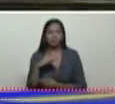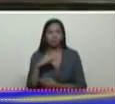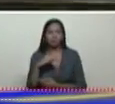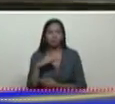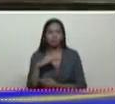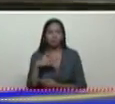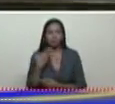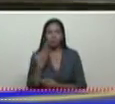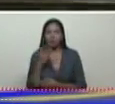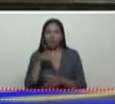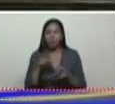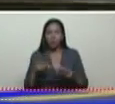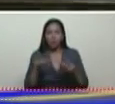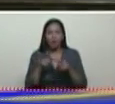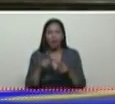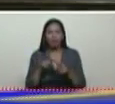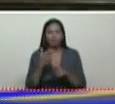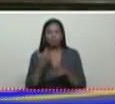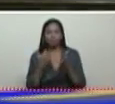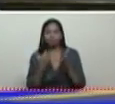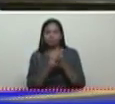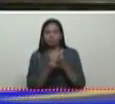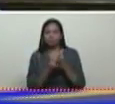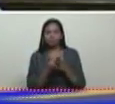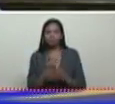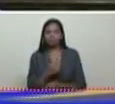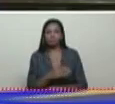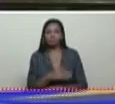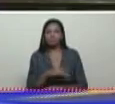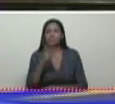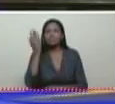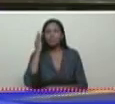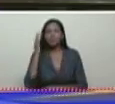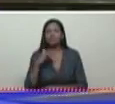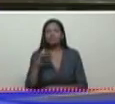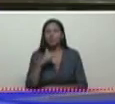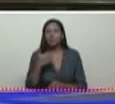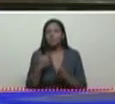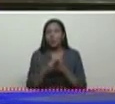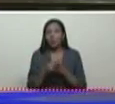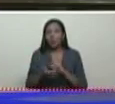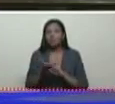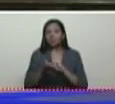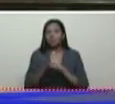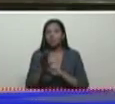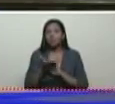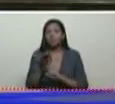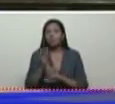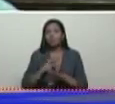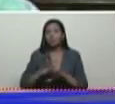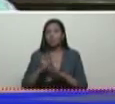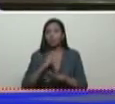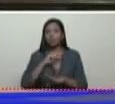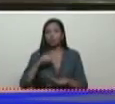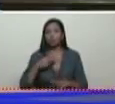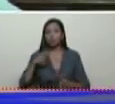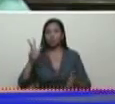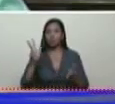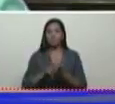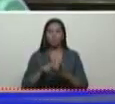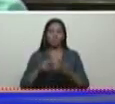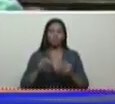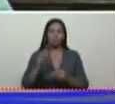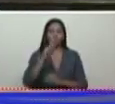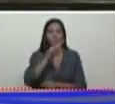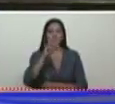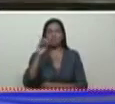sepan dónde son los centros de vacunación, sepan cuáles son las vacunas y la importancia, y nosotros cumplamos